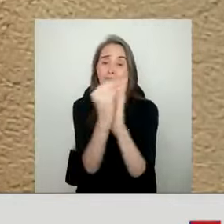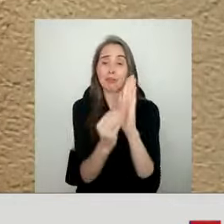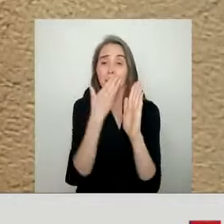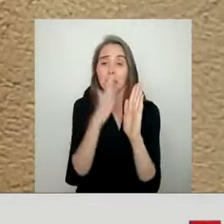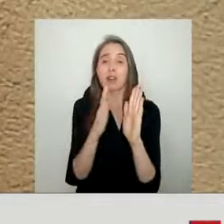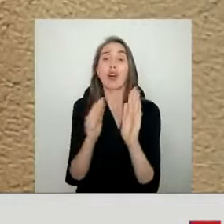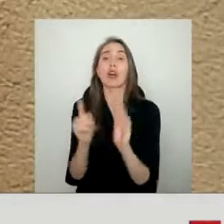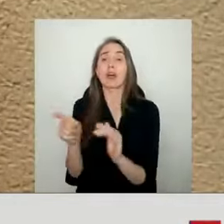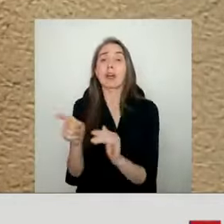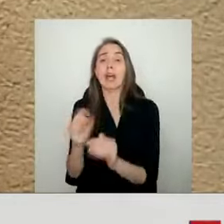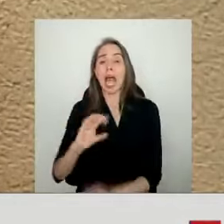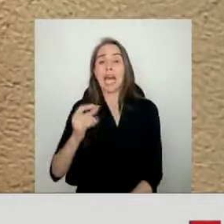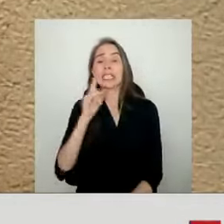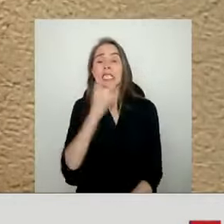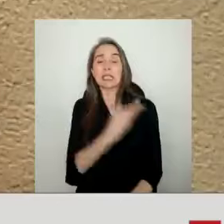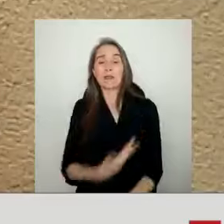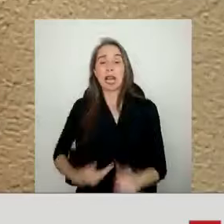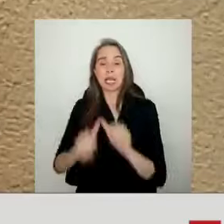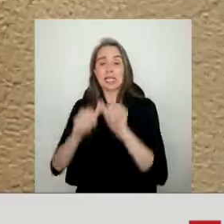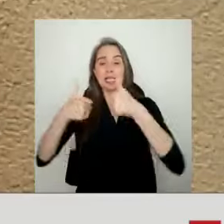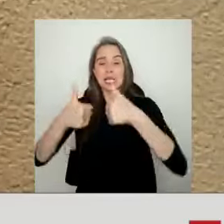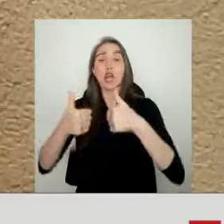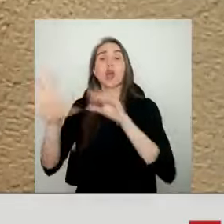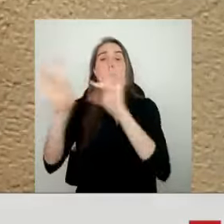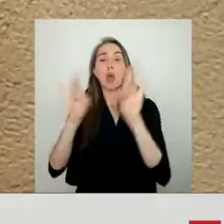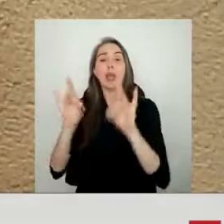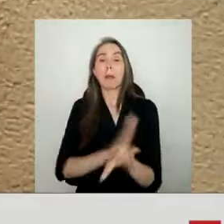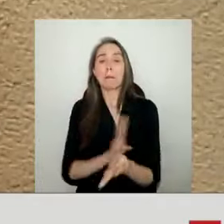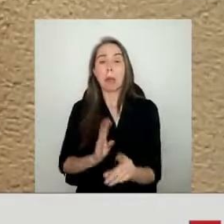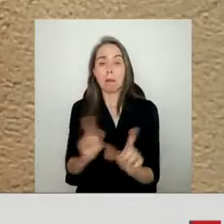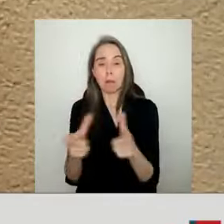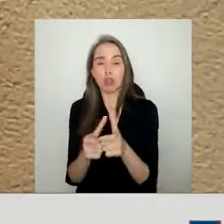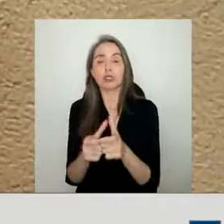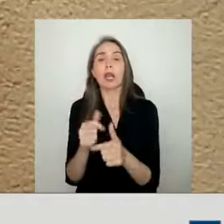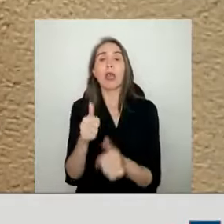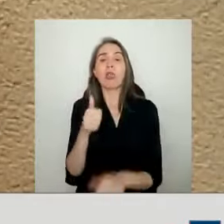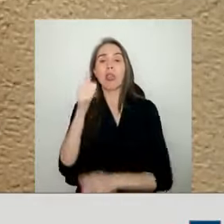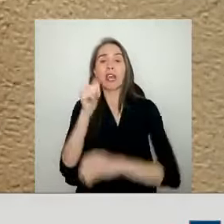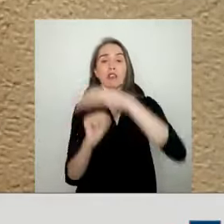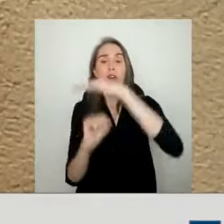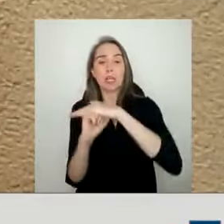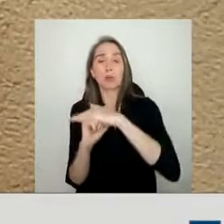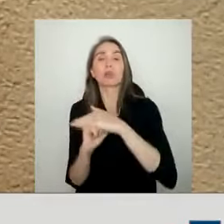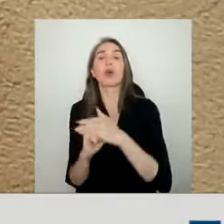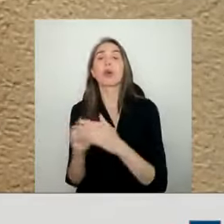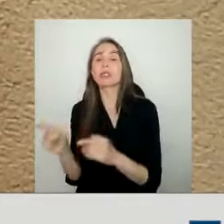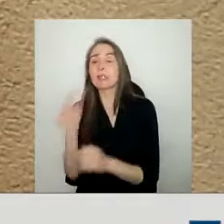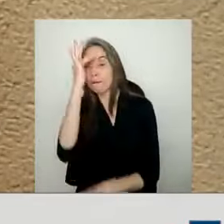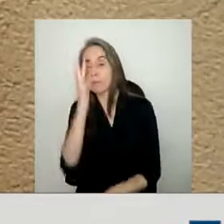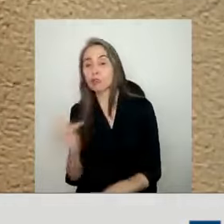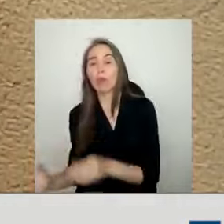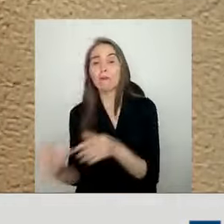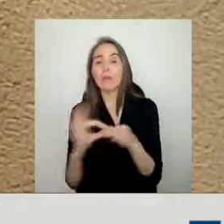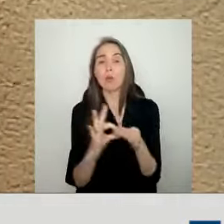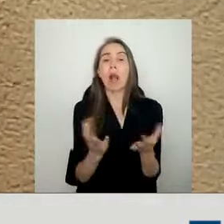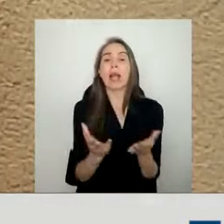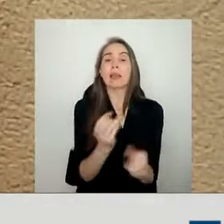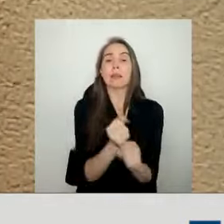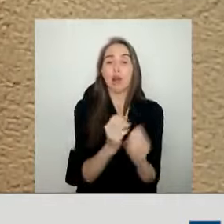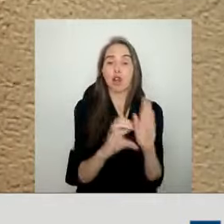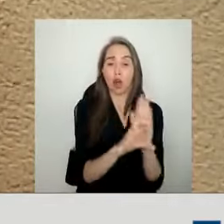de la agencia el nombramiento de los consejeros del director ejecutivo y el régimen laboral de sus funcionarios debemos asegurar Un